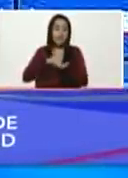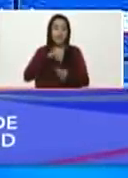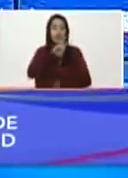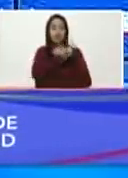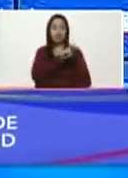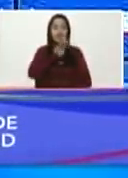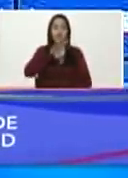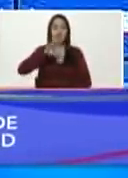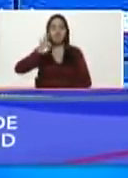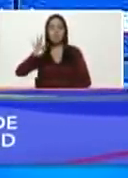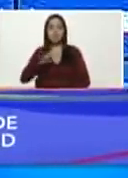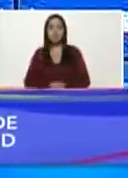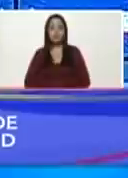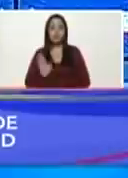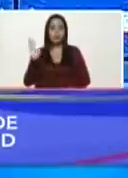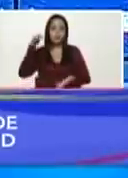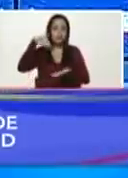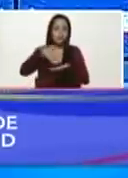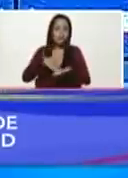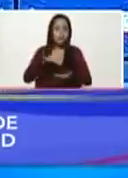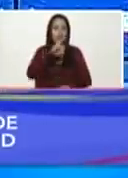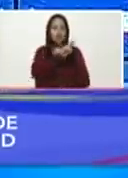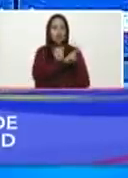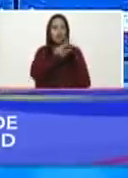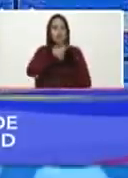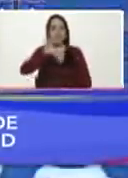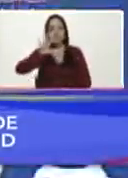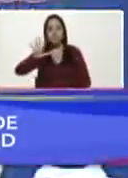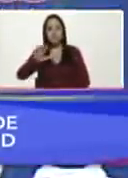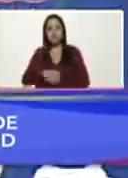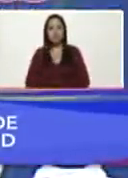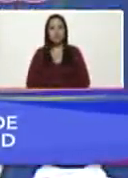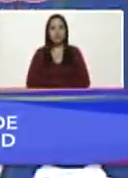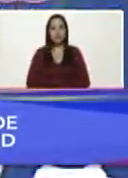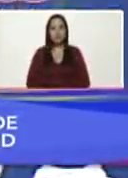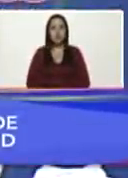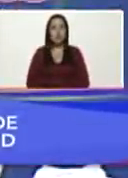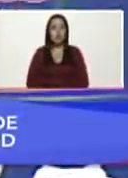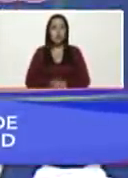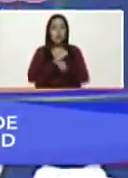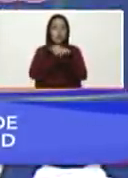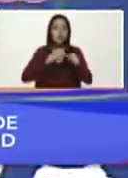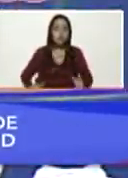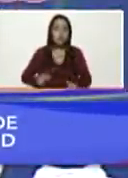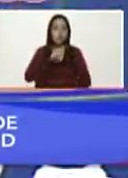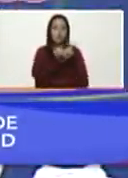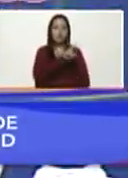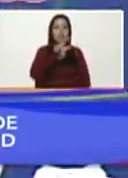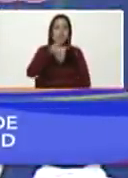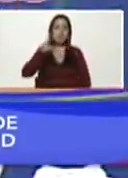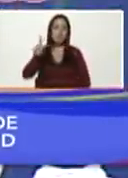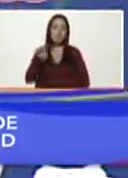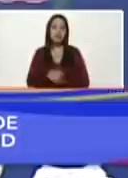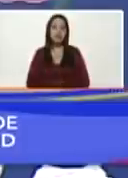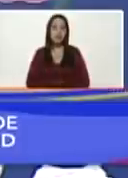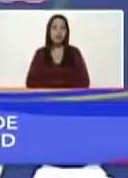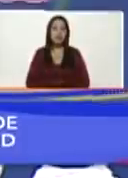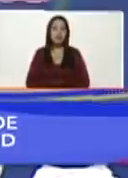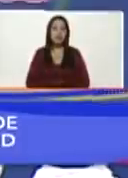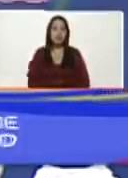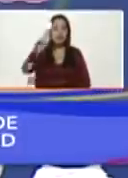243, Aragua 235, Portuguesa 231,